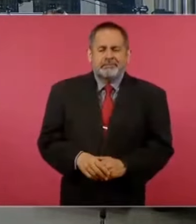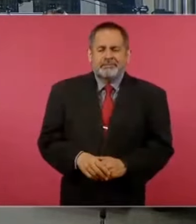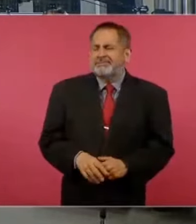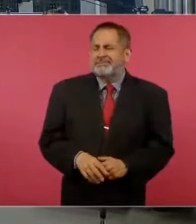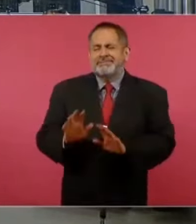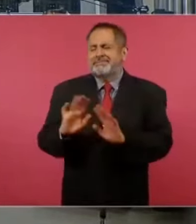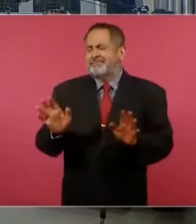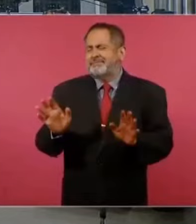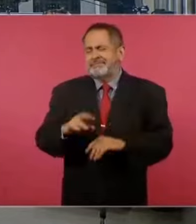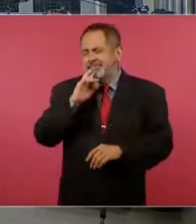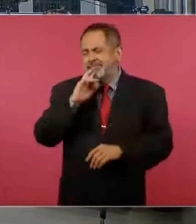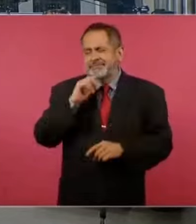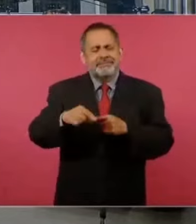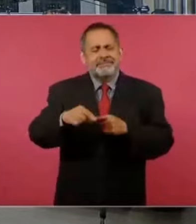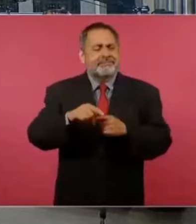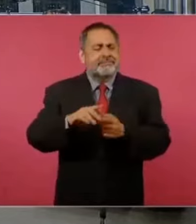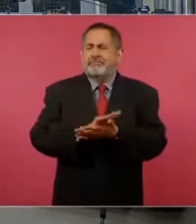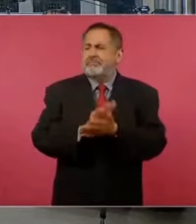todo.